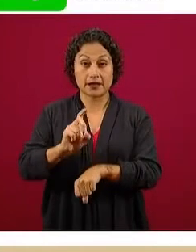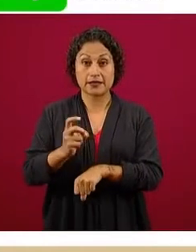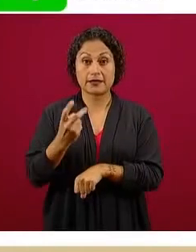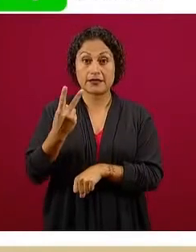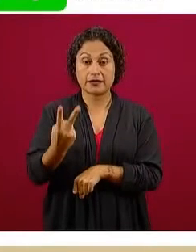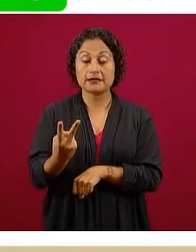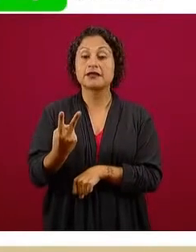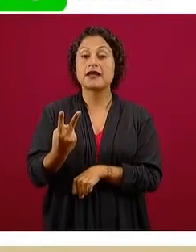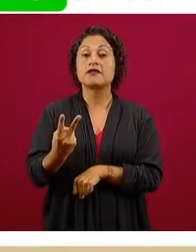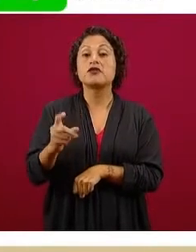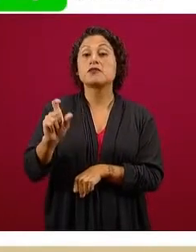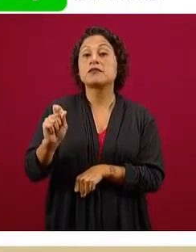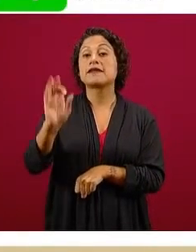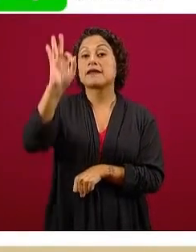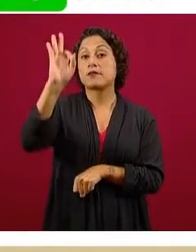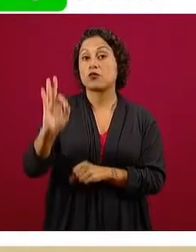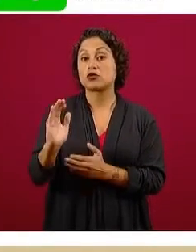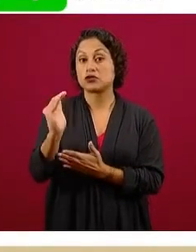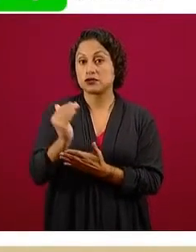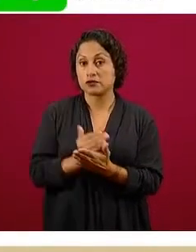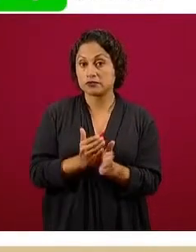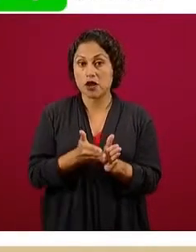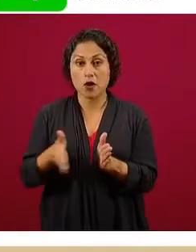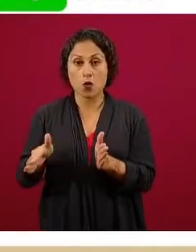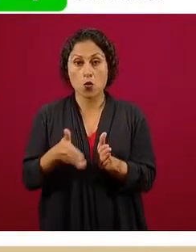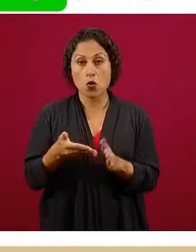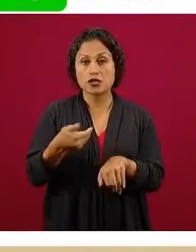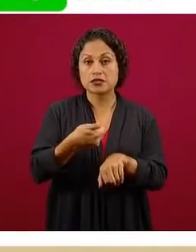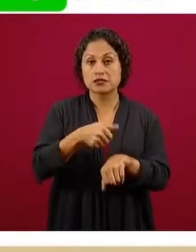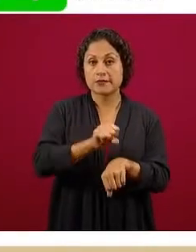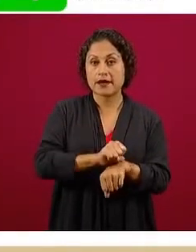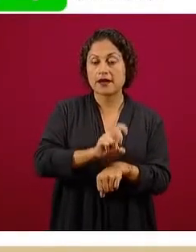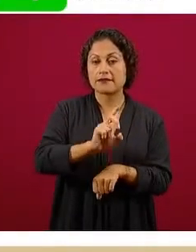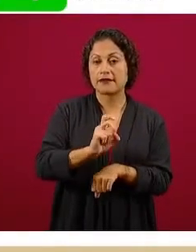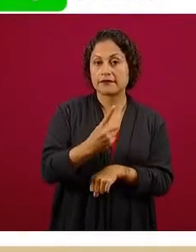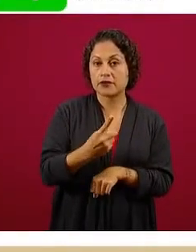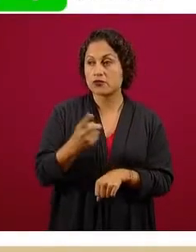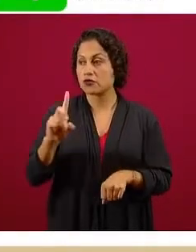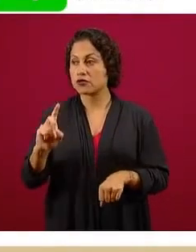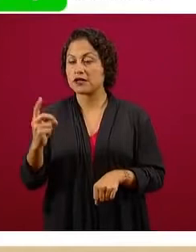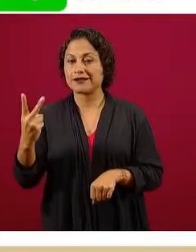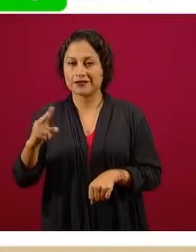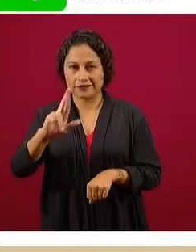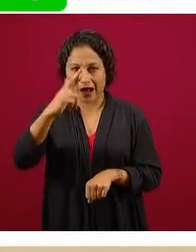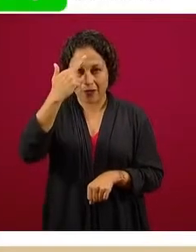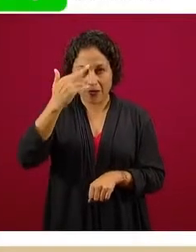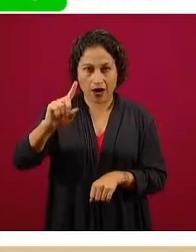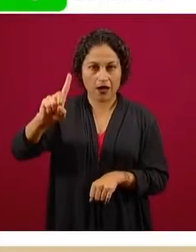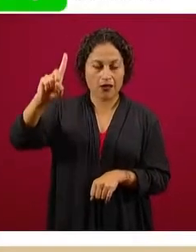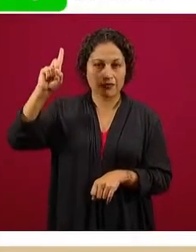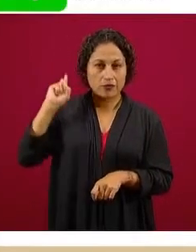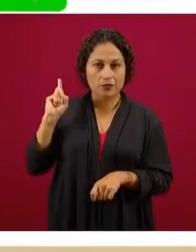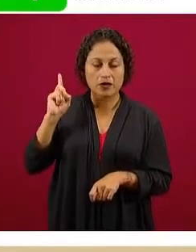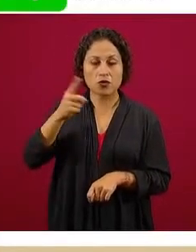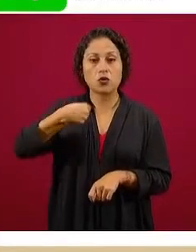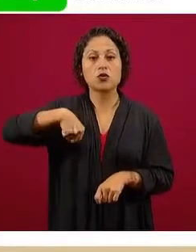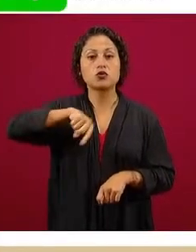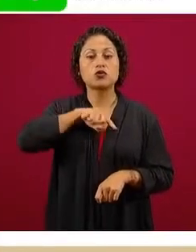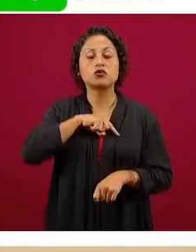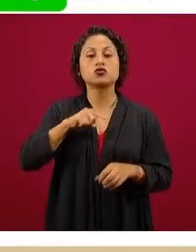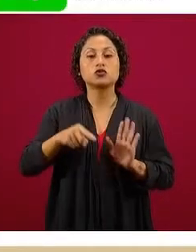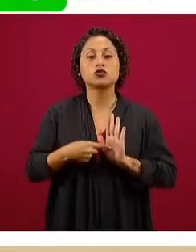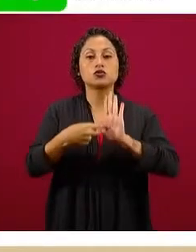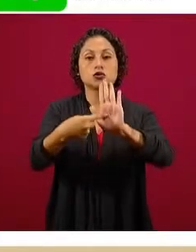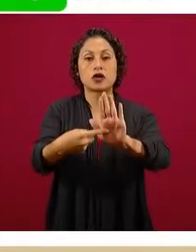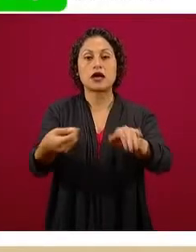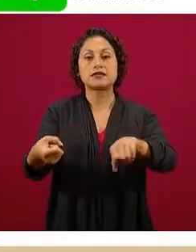la 31 y la 32. Si recordamos el domingo pasado, que presentábamos la semana